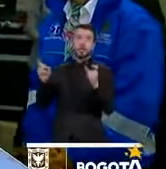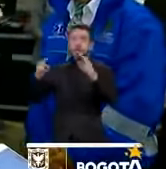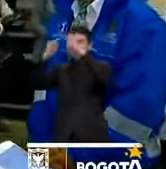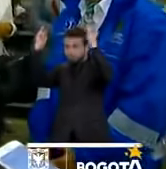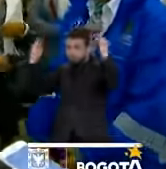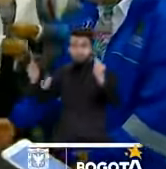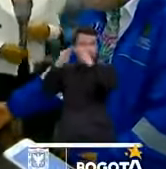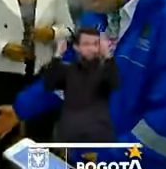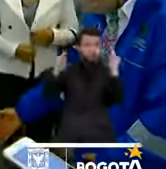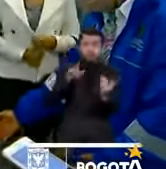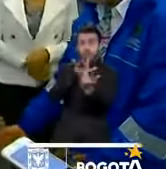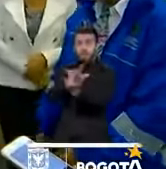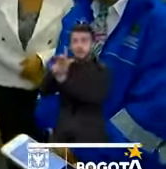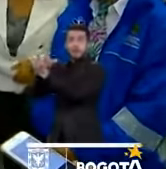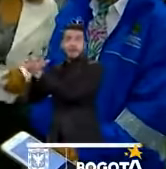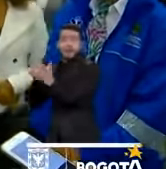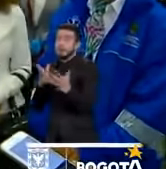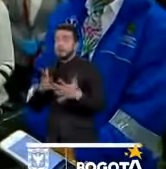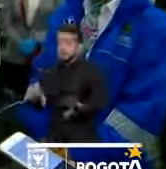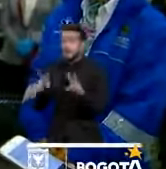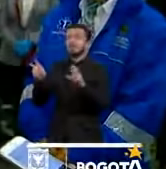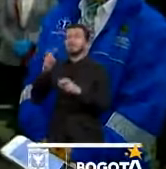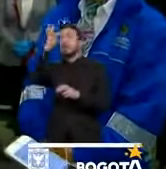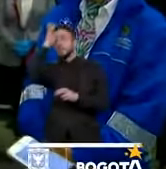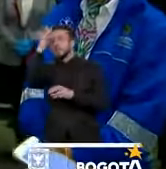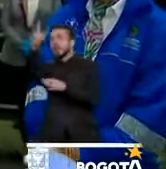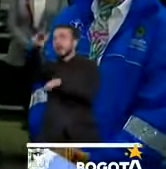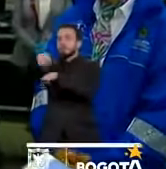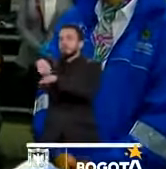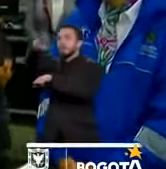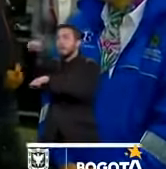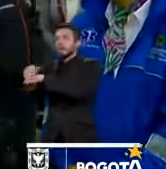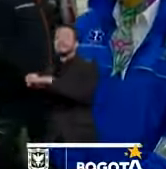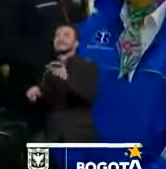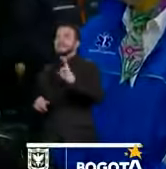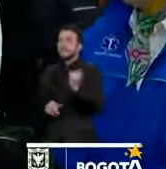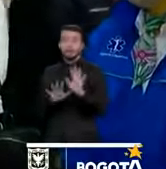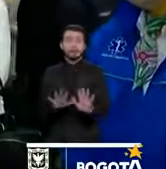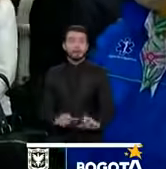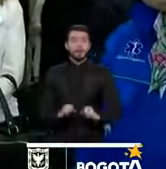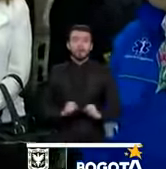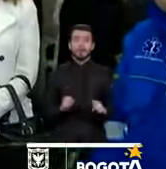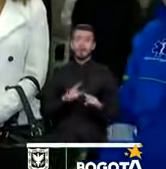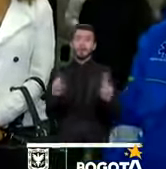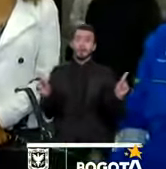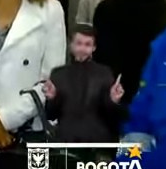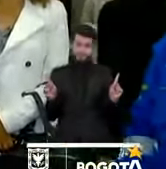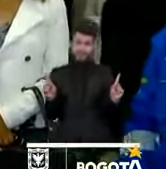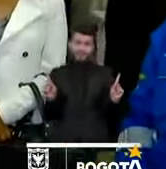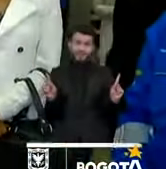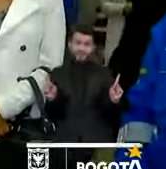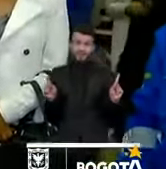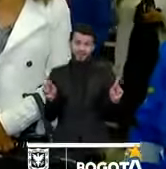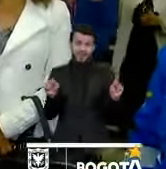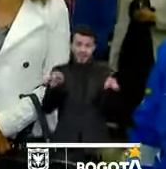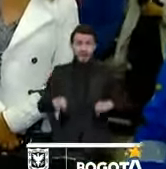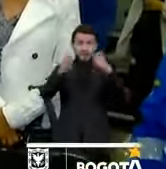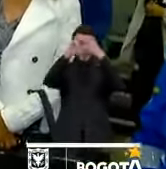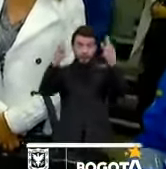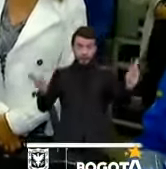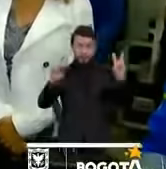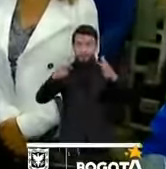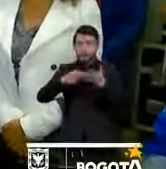transitoria de camas de hospitalización, por supuesto. No se trata de un hospital con vocación de permanencia. Esto hay que